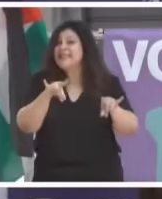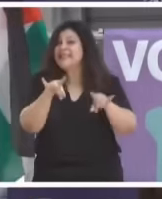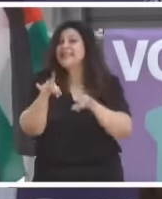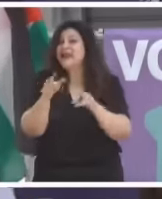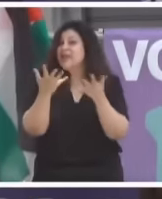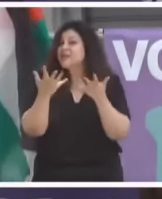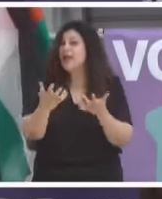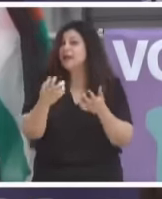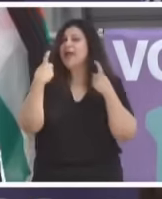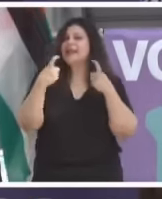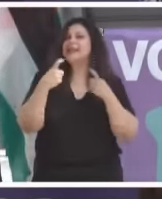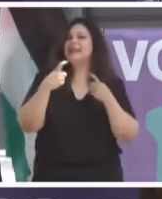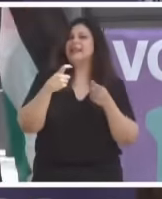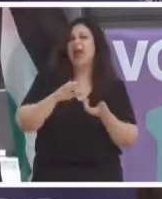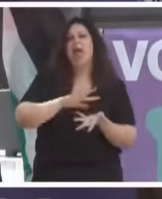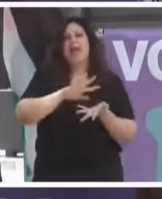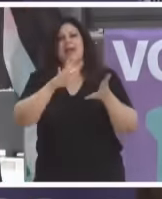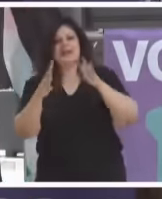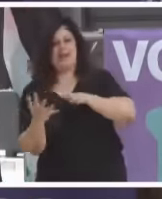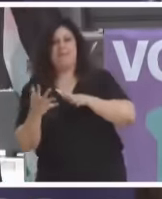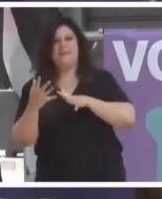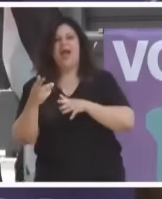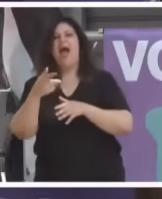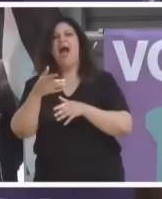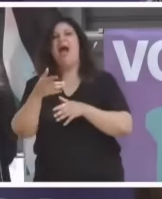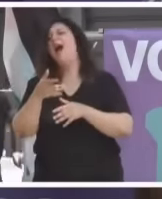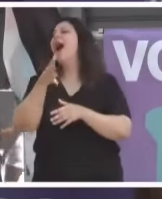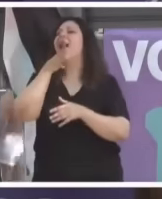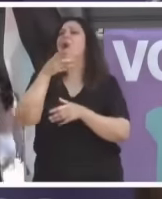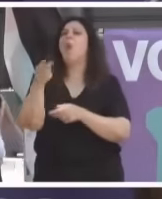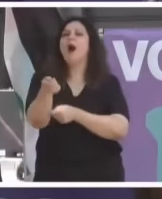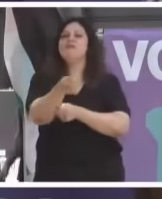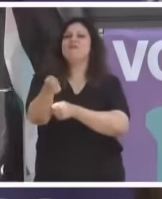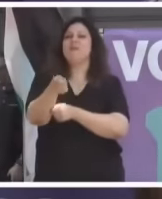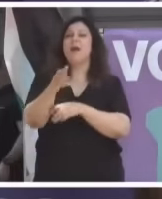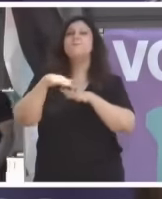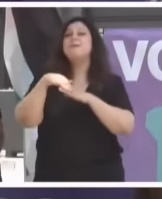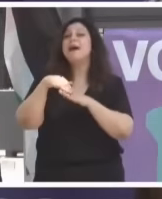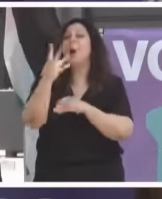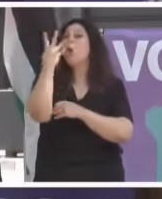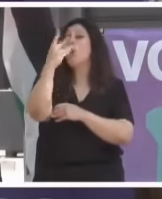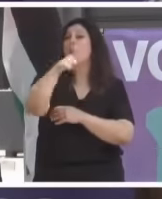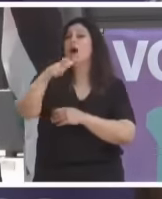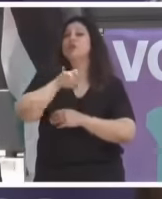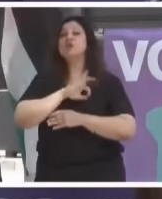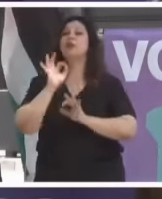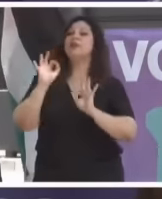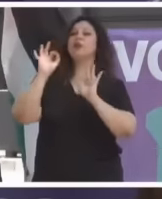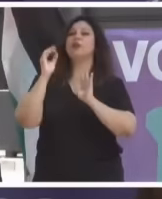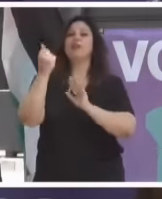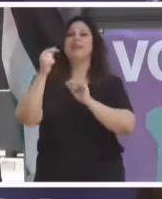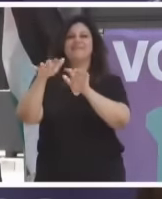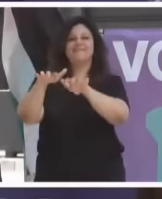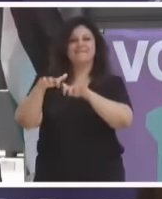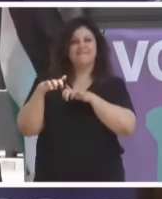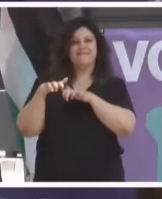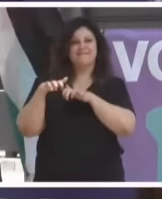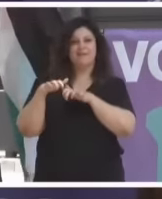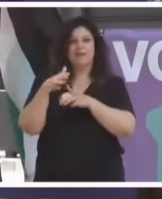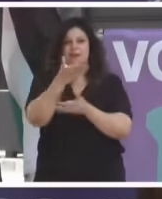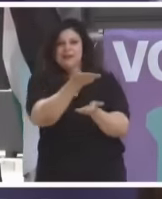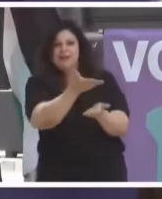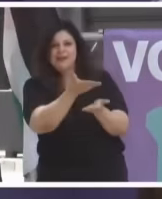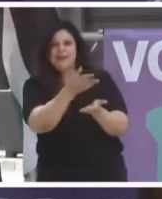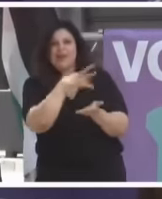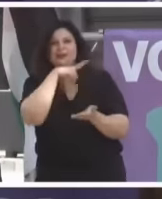secano, pasarla a regadío, para que cuatro señoritos ganen dinero en contra de una joya